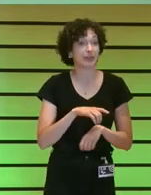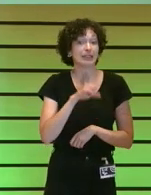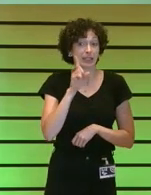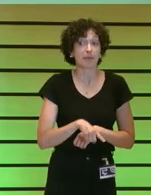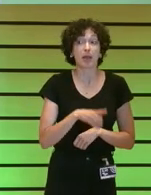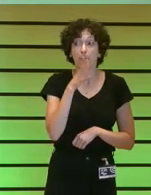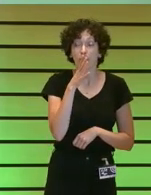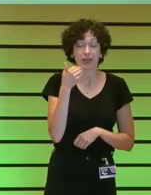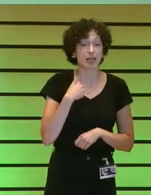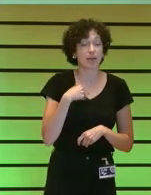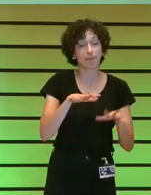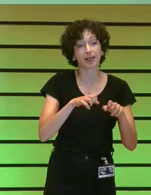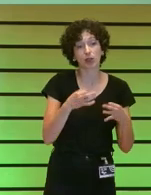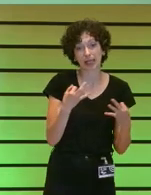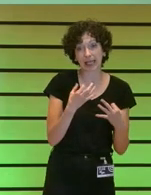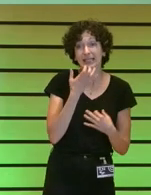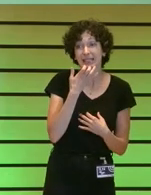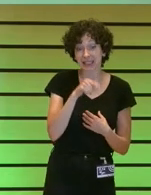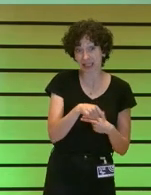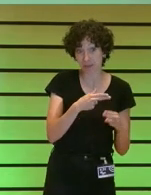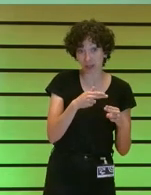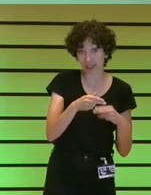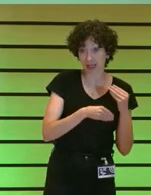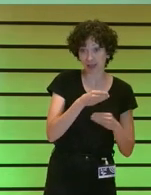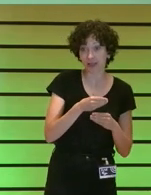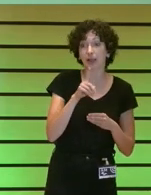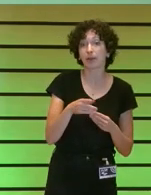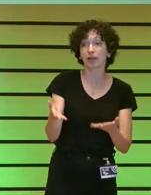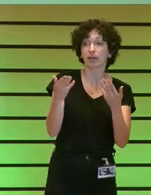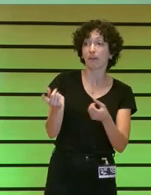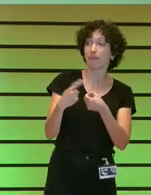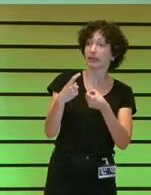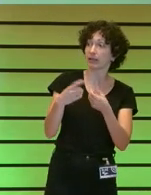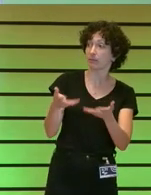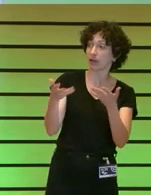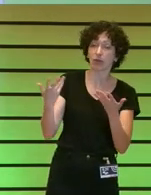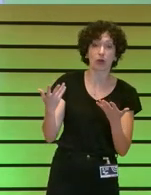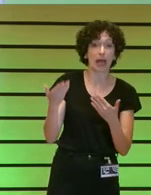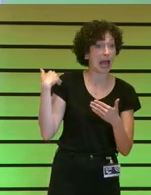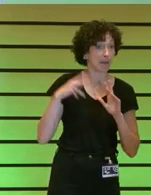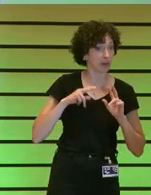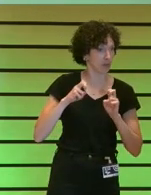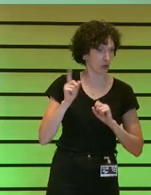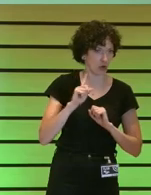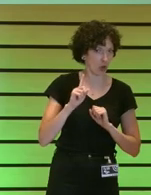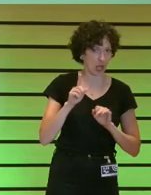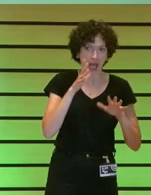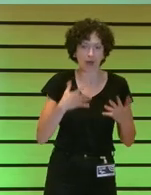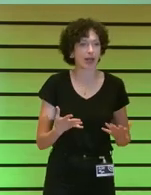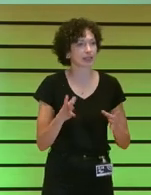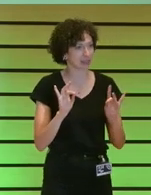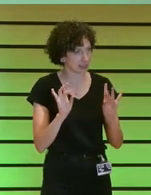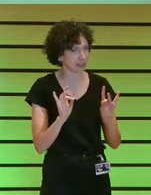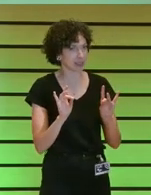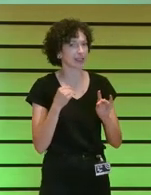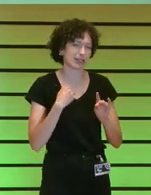porque se ha aprendido que para hacer este tipo de políticas hay que dar participación y al principio no se daba ahora sí que se están empezando